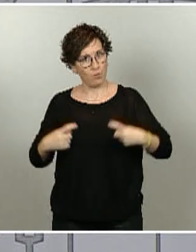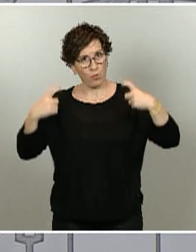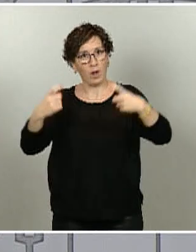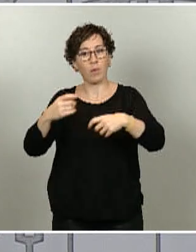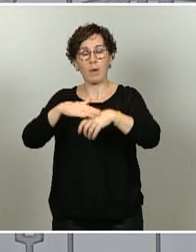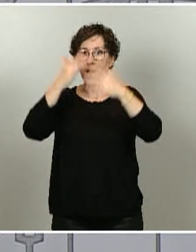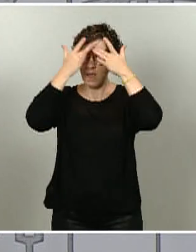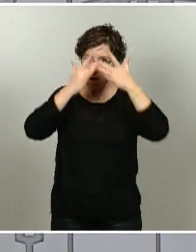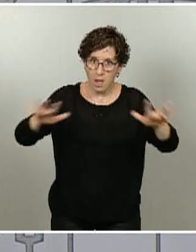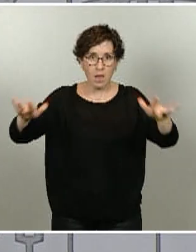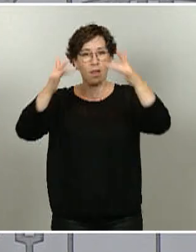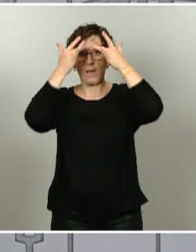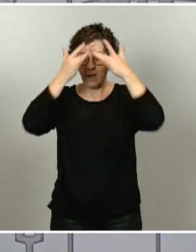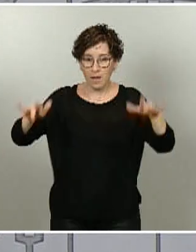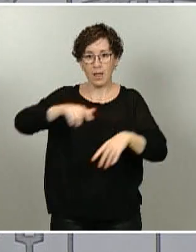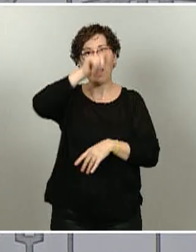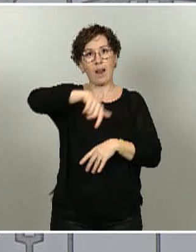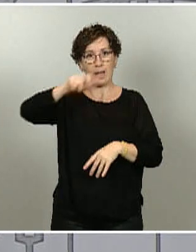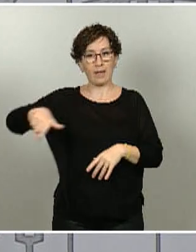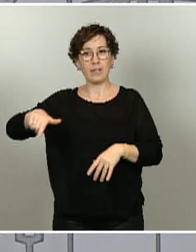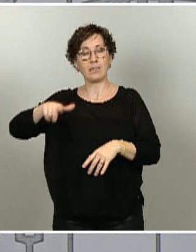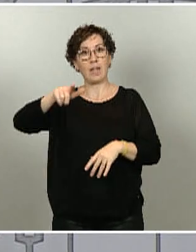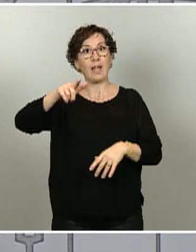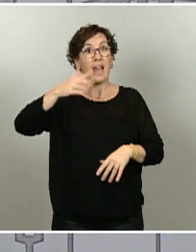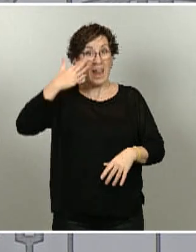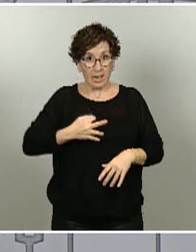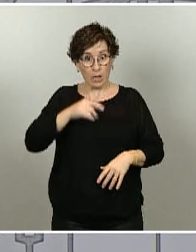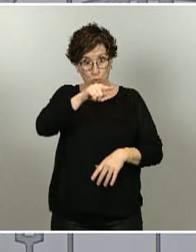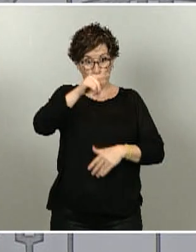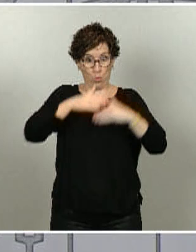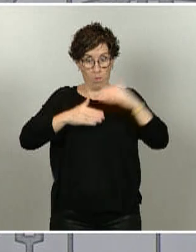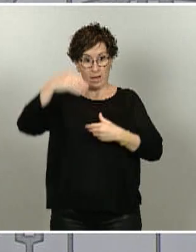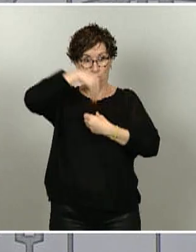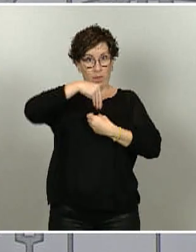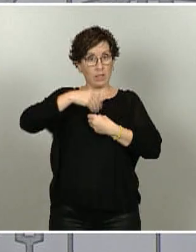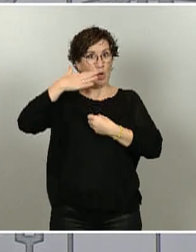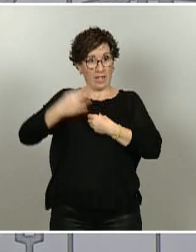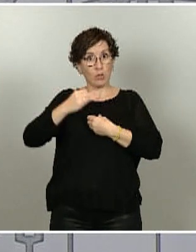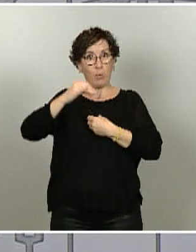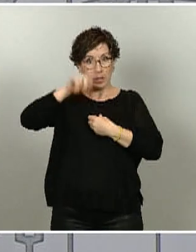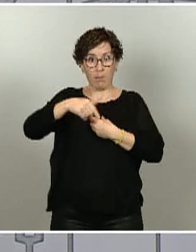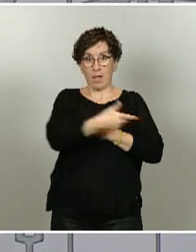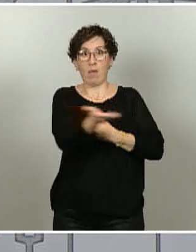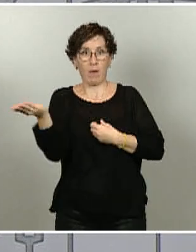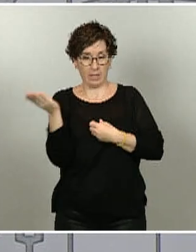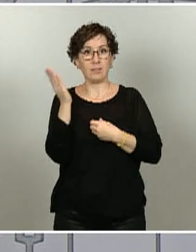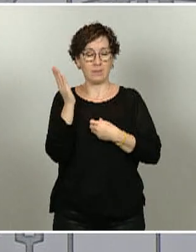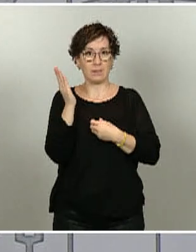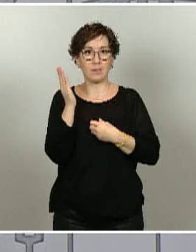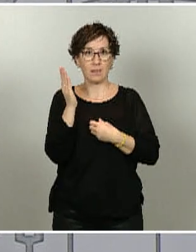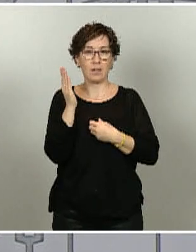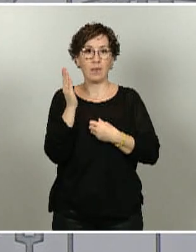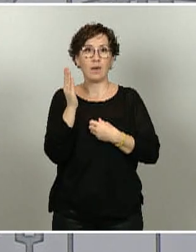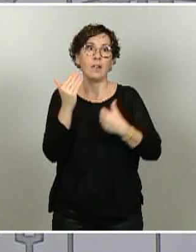personas no solo del riesgo al que están ellos, sino del riesgo al que exponen a los demás, y entiendo que la responsabilidad personal tiene que ser